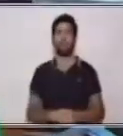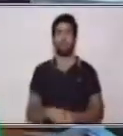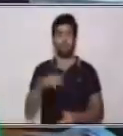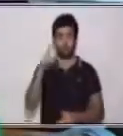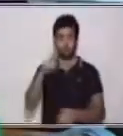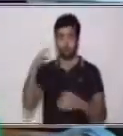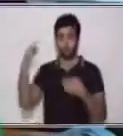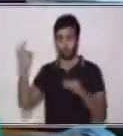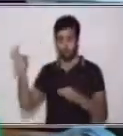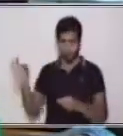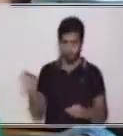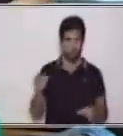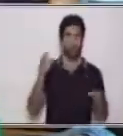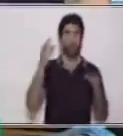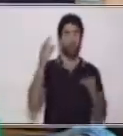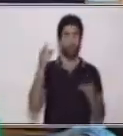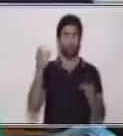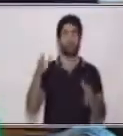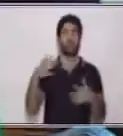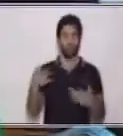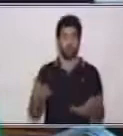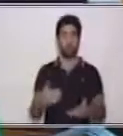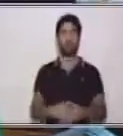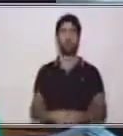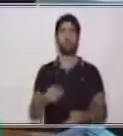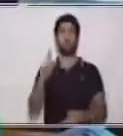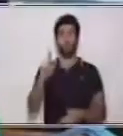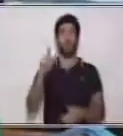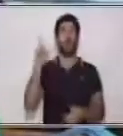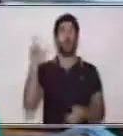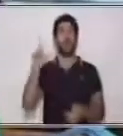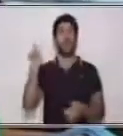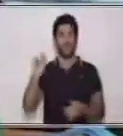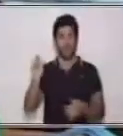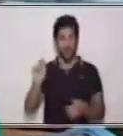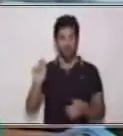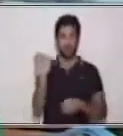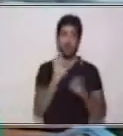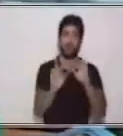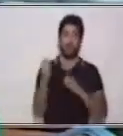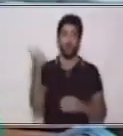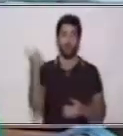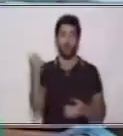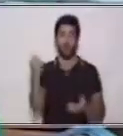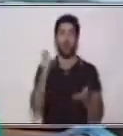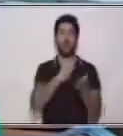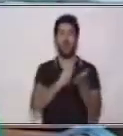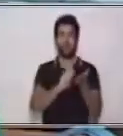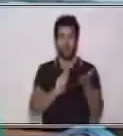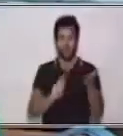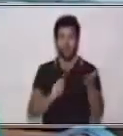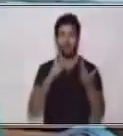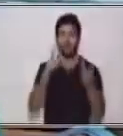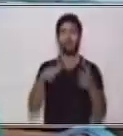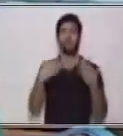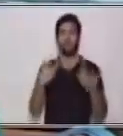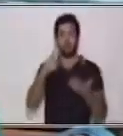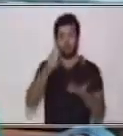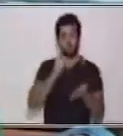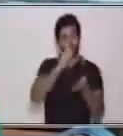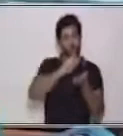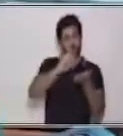tomes tu hojita con tu lápiz o bolígrafo o lapicero, lo